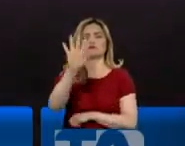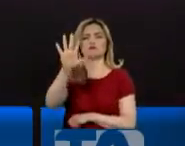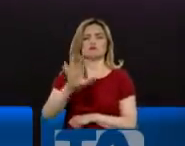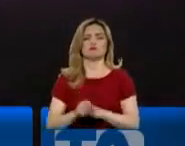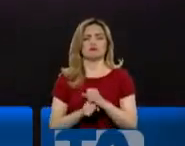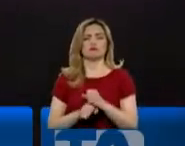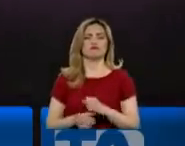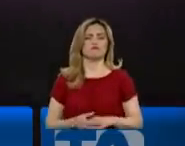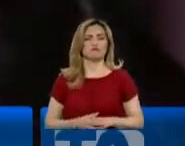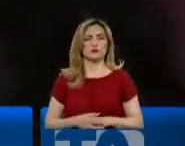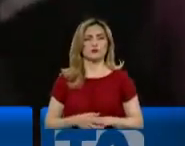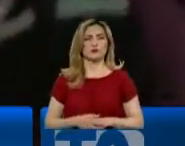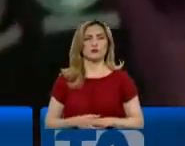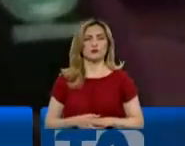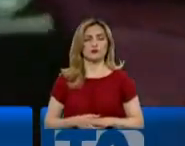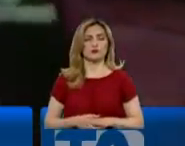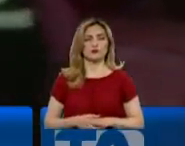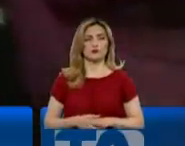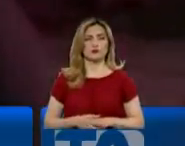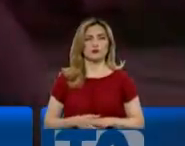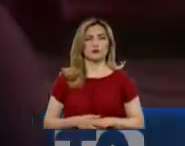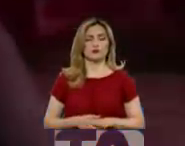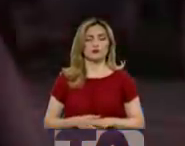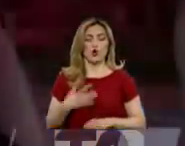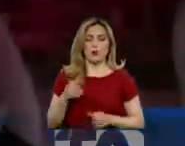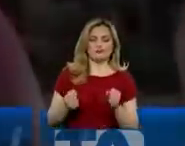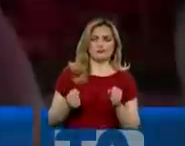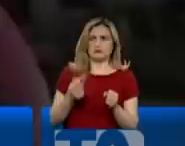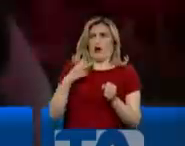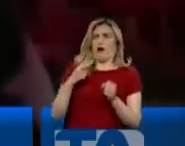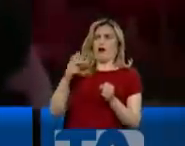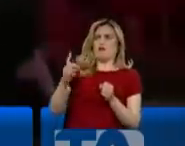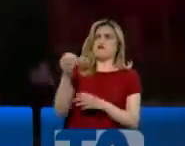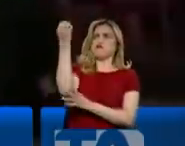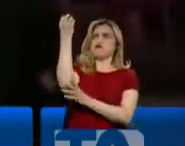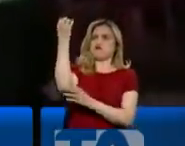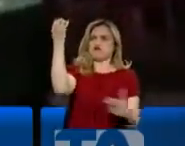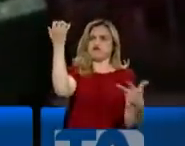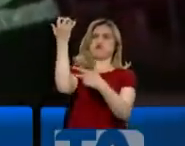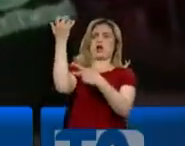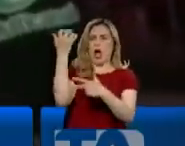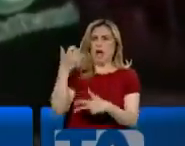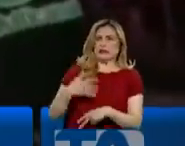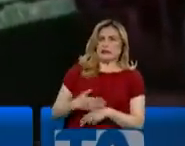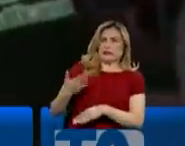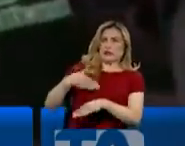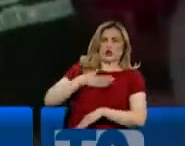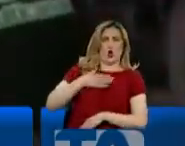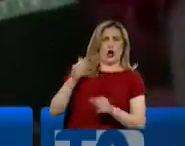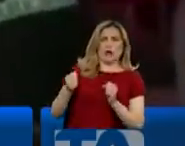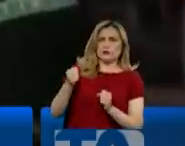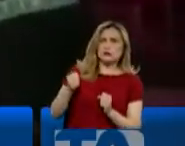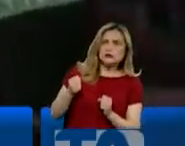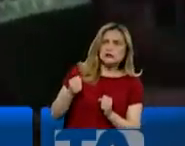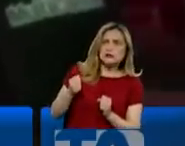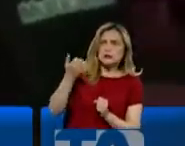45 años de edad que vi que se estrelló contra el poste como acaban de ver yo ven en la parte de atrás yo venía de civil en